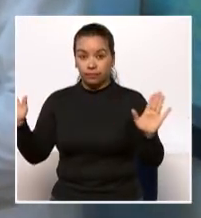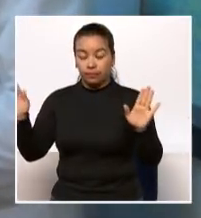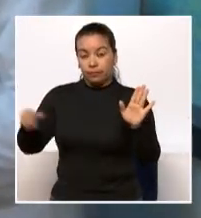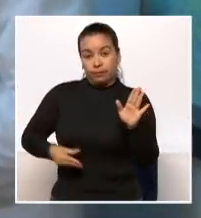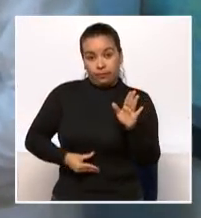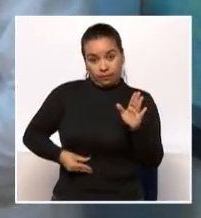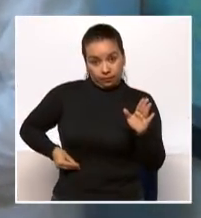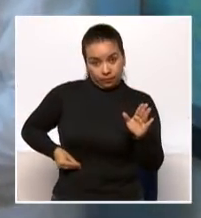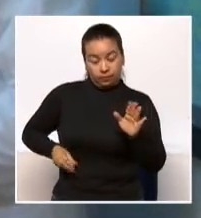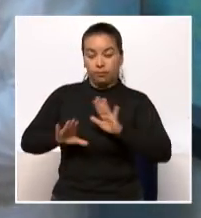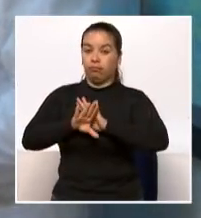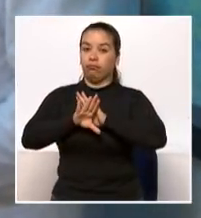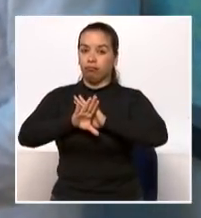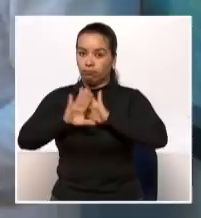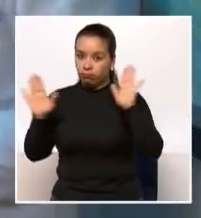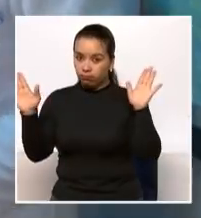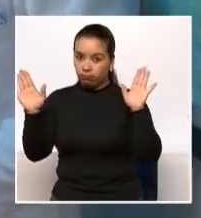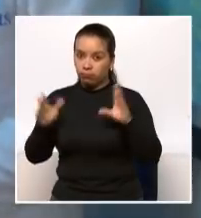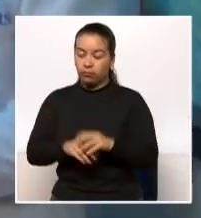hígado. Vamos al abdomen.